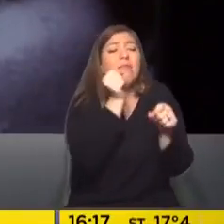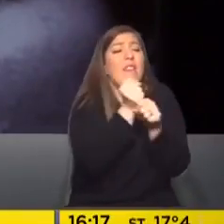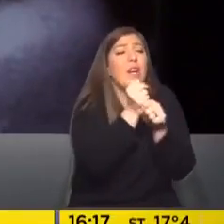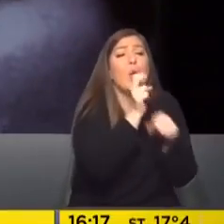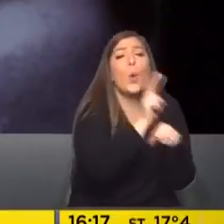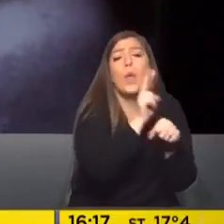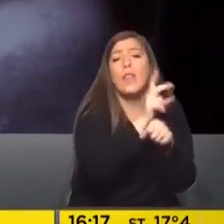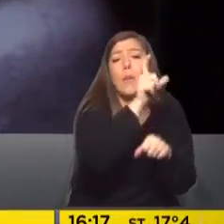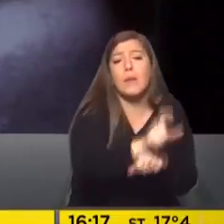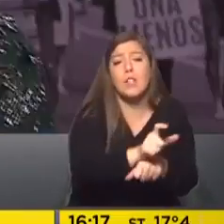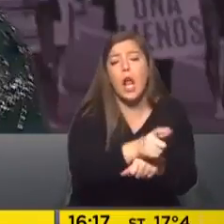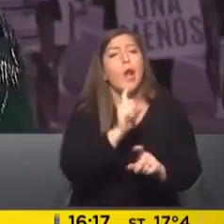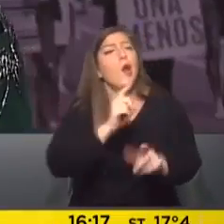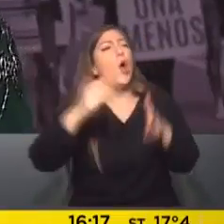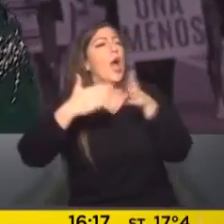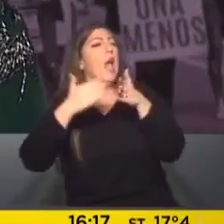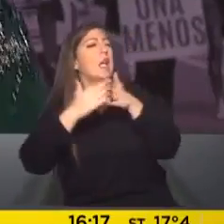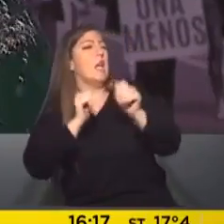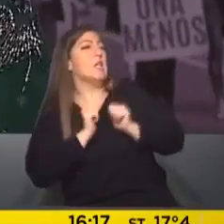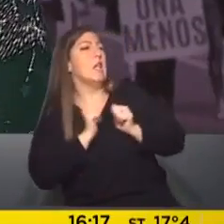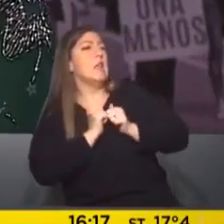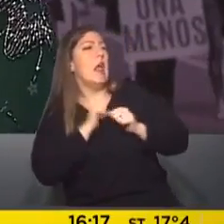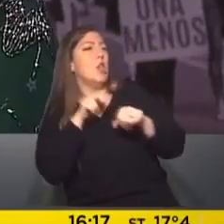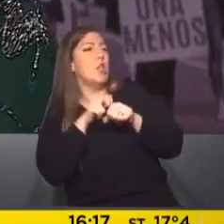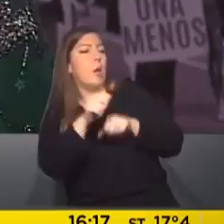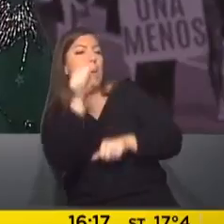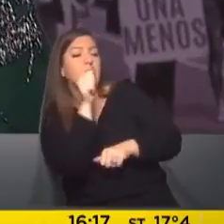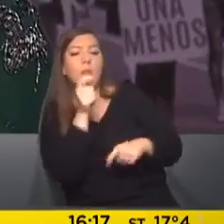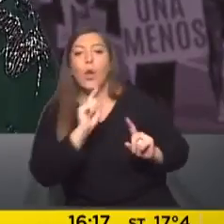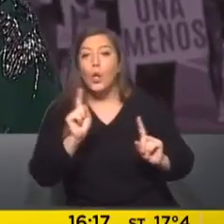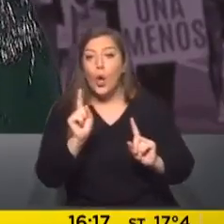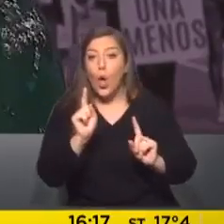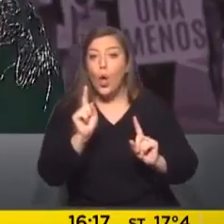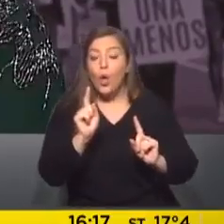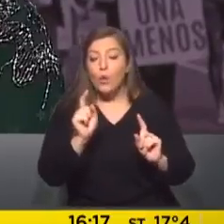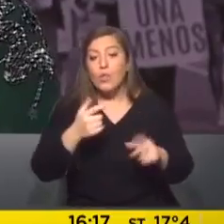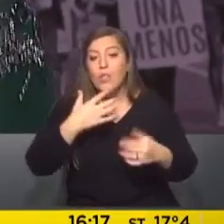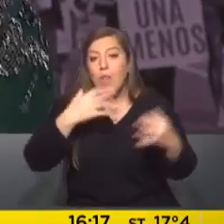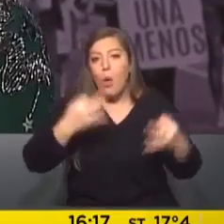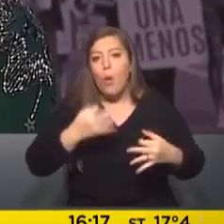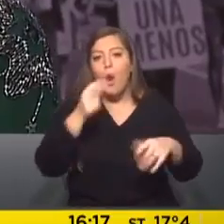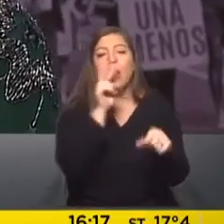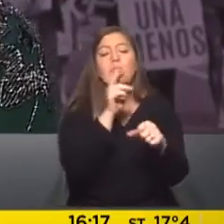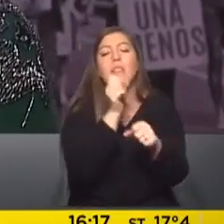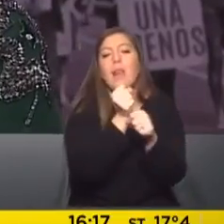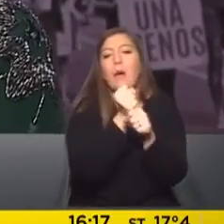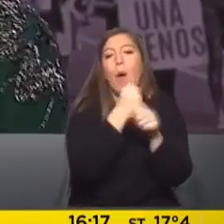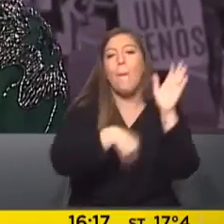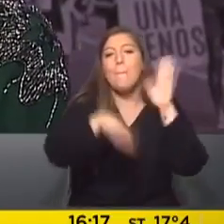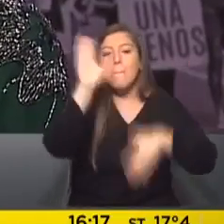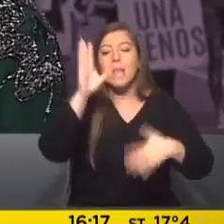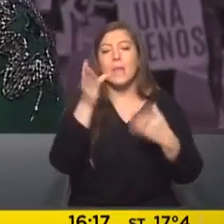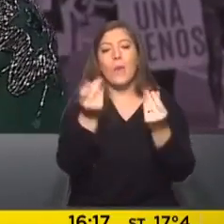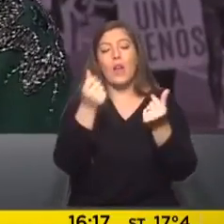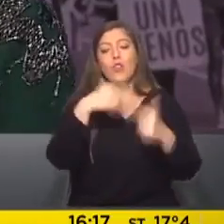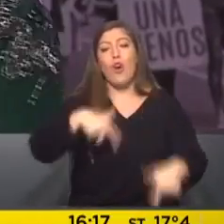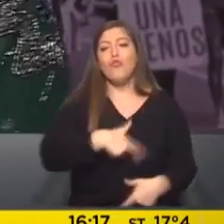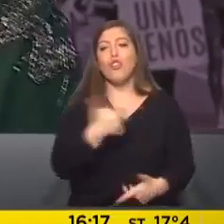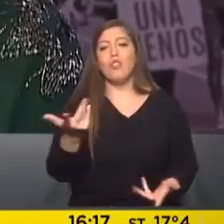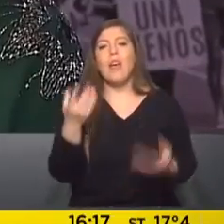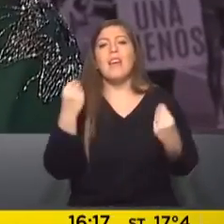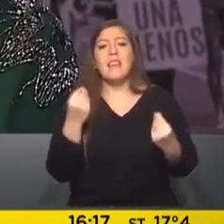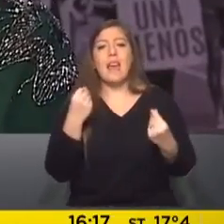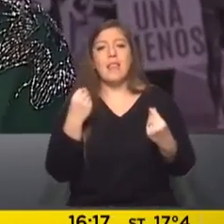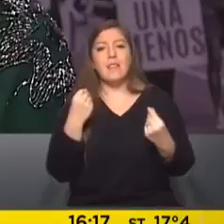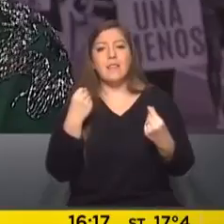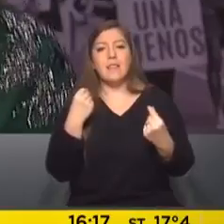en una esquina no tomando cerveza y, claro, en realidad no, están haciendo probablemente lo que es el trabajo más valioso que tenemos como sociedad, que es la